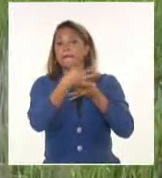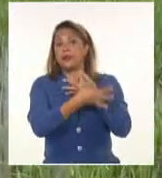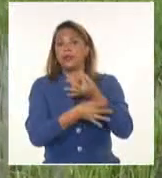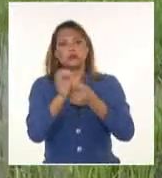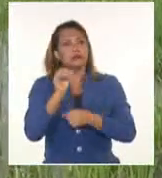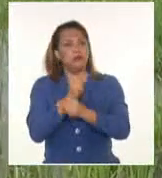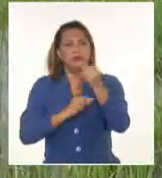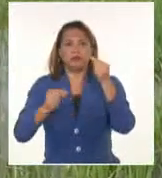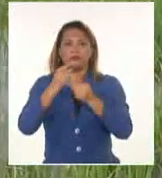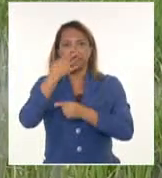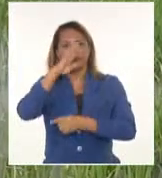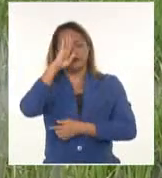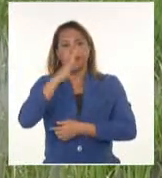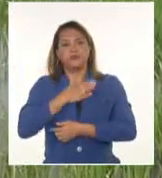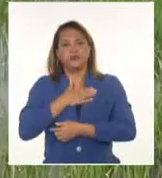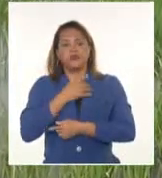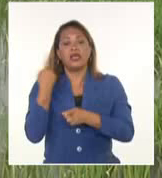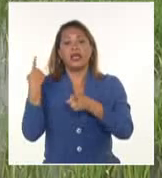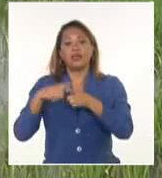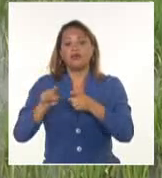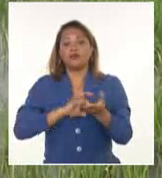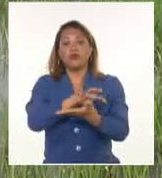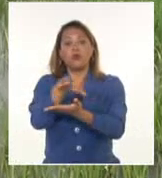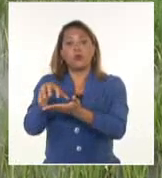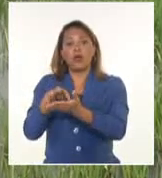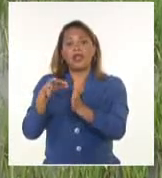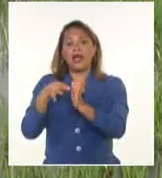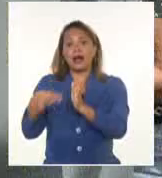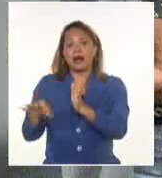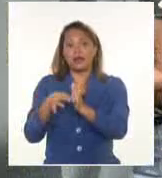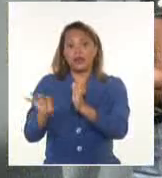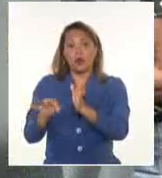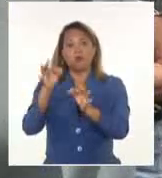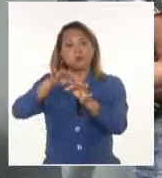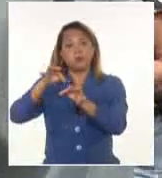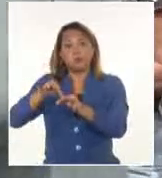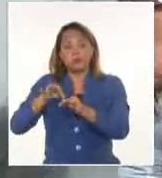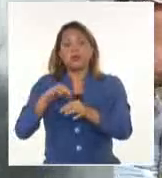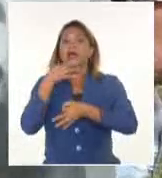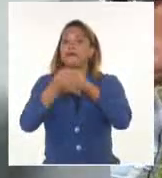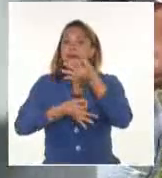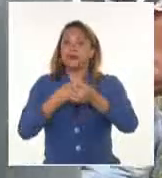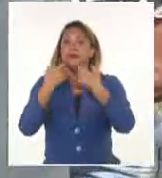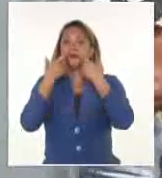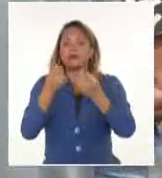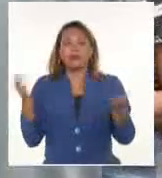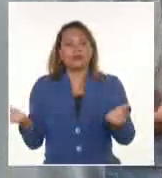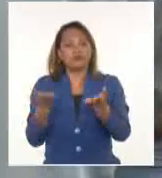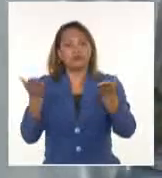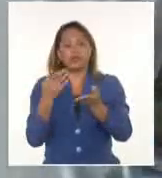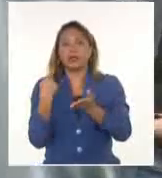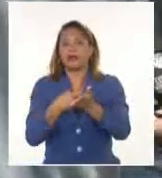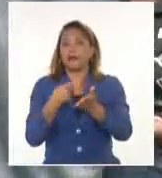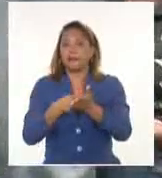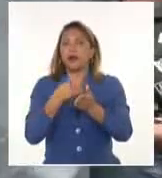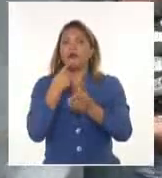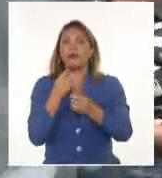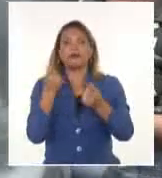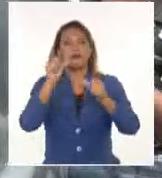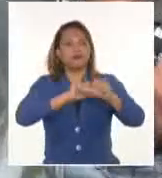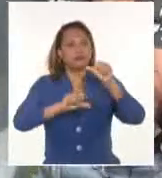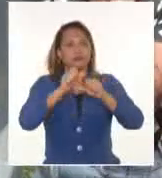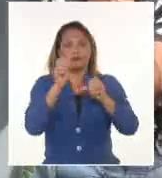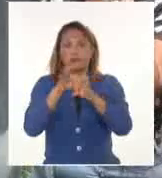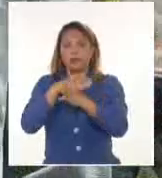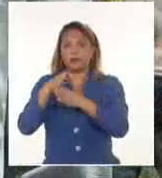país. Mientras que en el polo rosero de Mella, Esteban Lasso insistió en la urgencia de acelerar las inversiones en cada uno de los lugares. El también presidente del Consejo